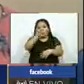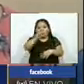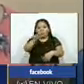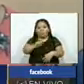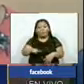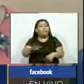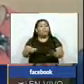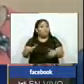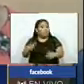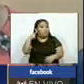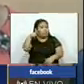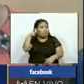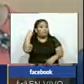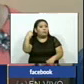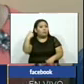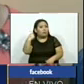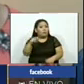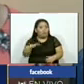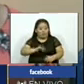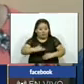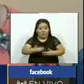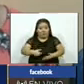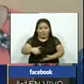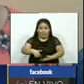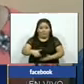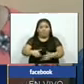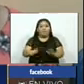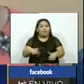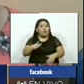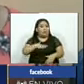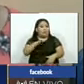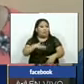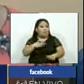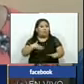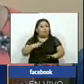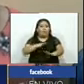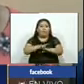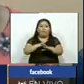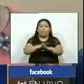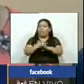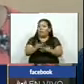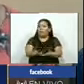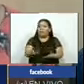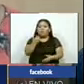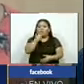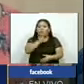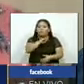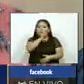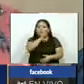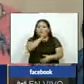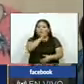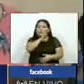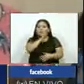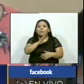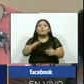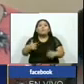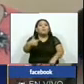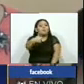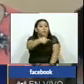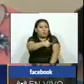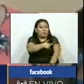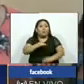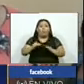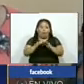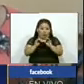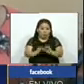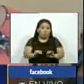es muy importante para el bebé y para mí para prevenir cualquier enfermedad. Igual que para la vacuna de los niños,